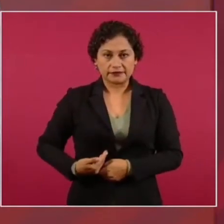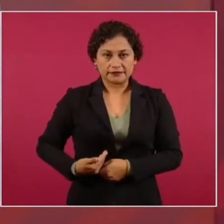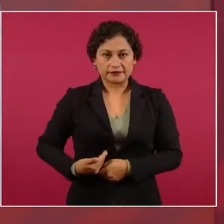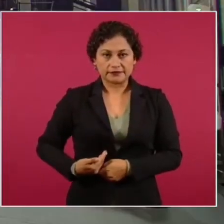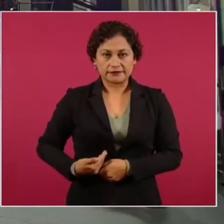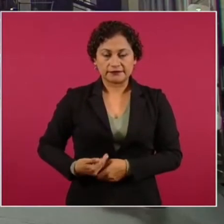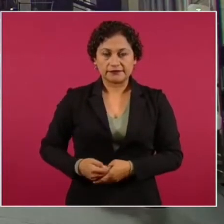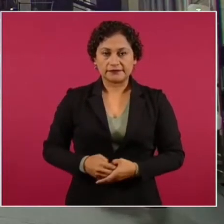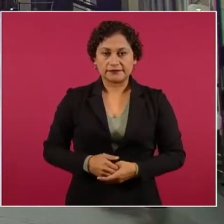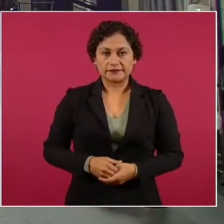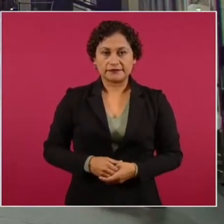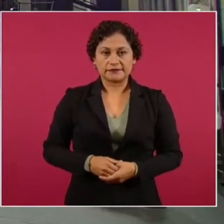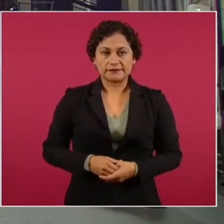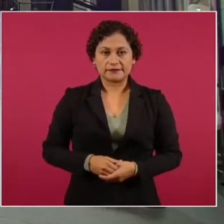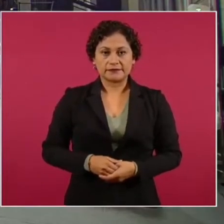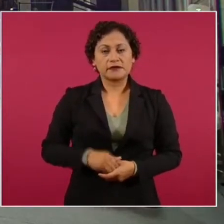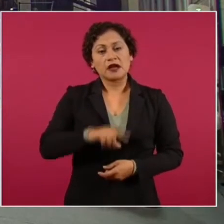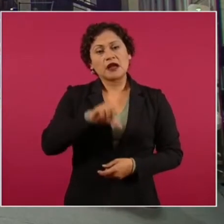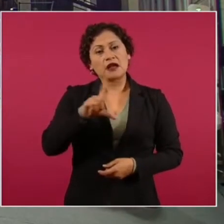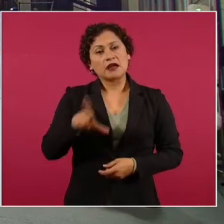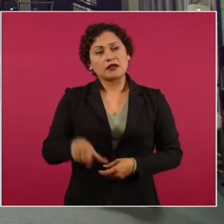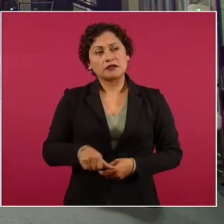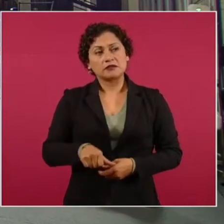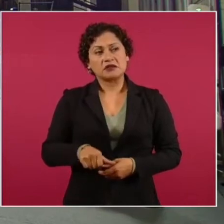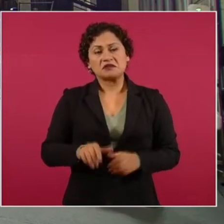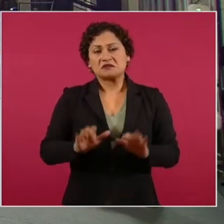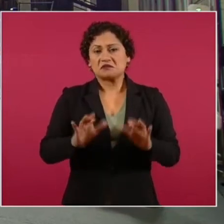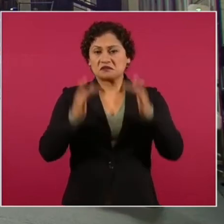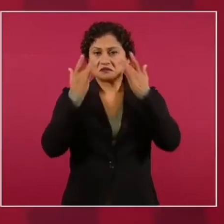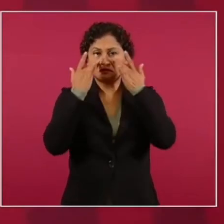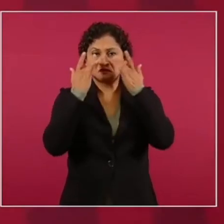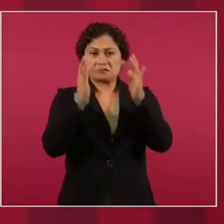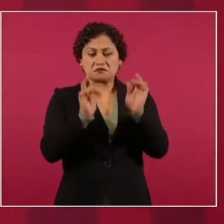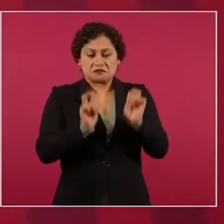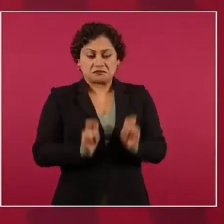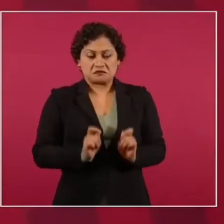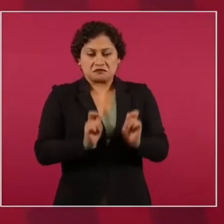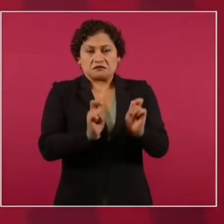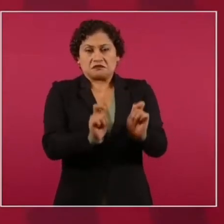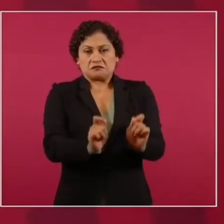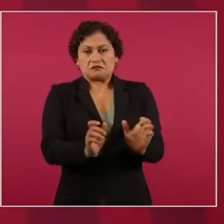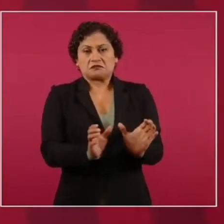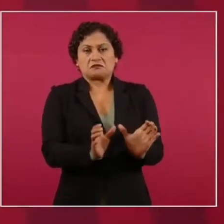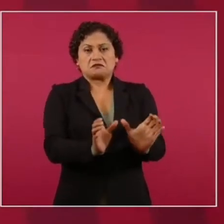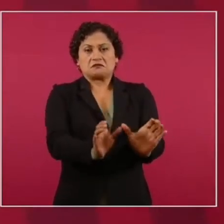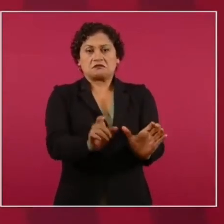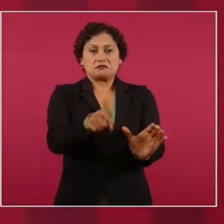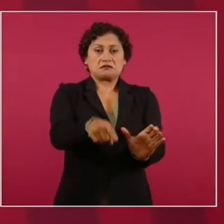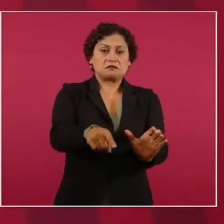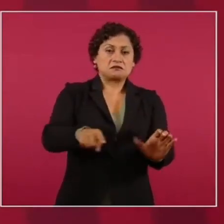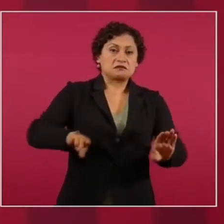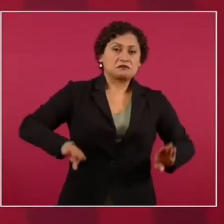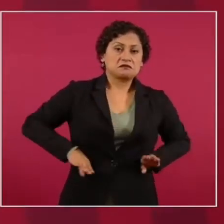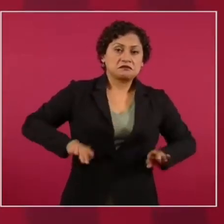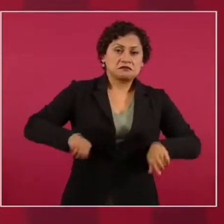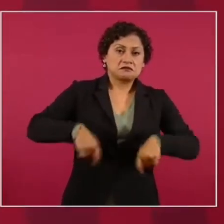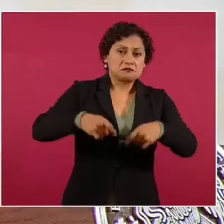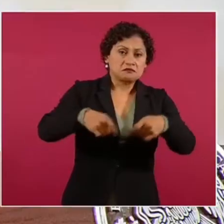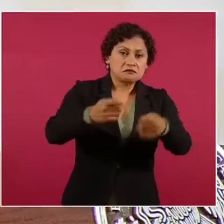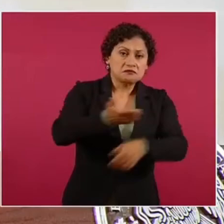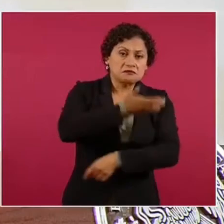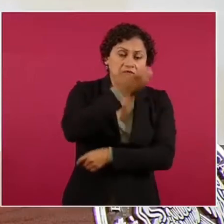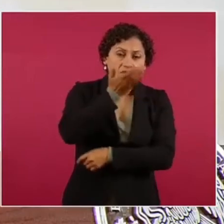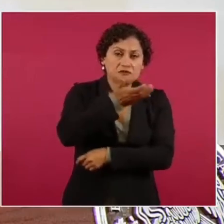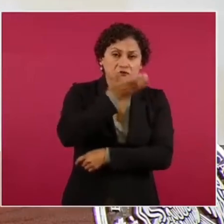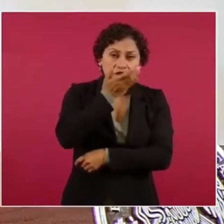y renuncia y entrega la presidencia al conservadurismo. Juárez no